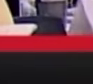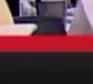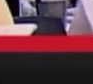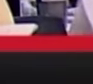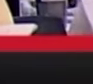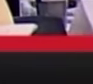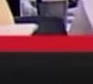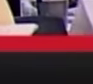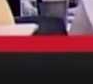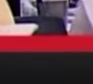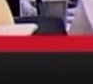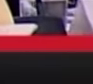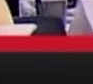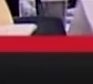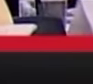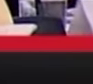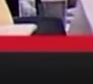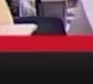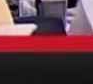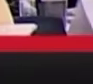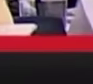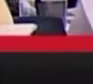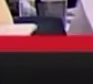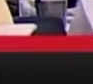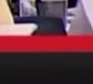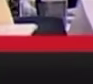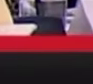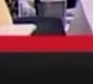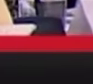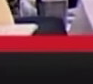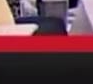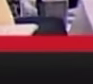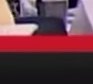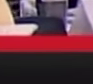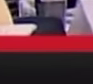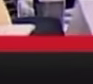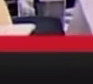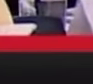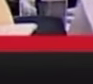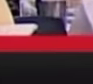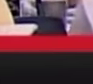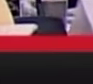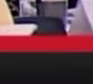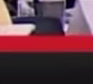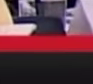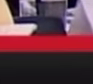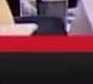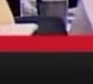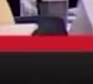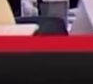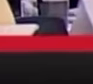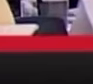la comisión, porque la inversión tiene que mantenerse y para mantenerse hay que gastar en el mantenimiento de las vías.